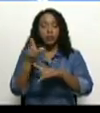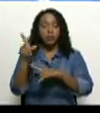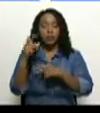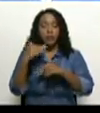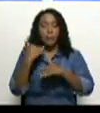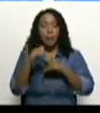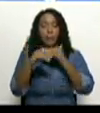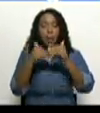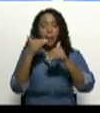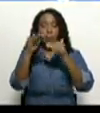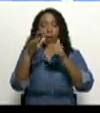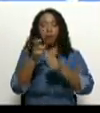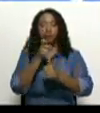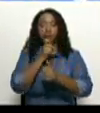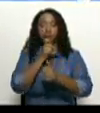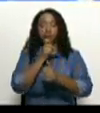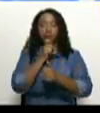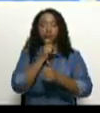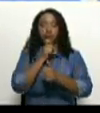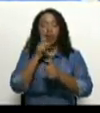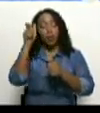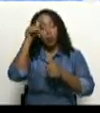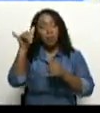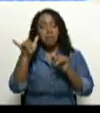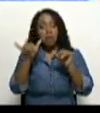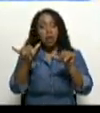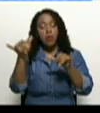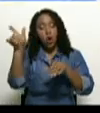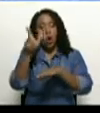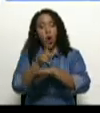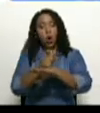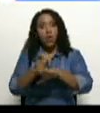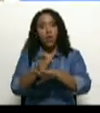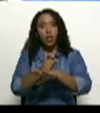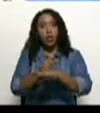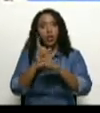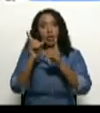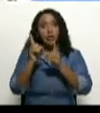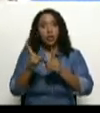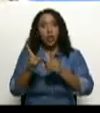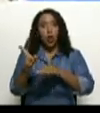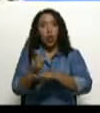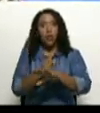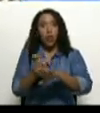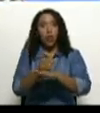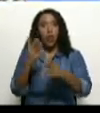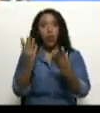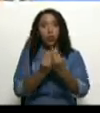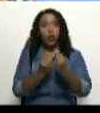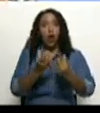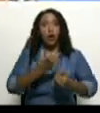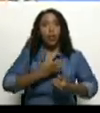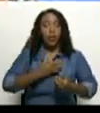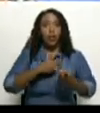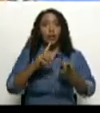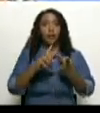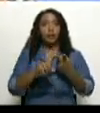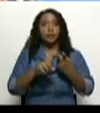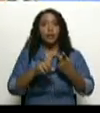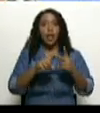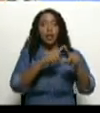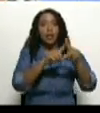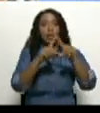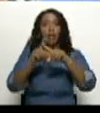gran complejidad, y el pueblo con autogobierno y con cogobierno, con su alcaldía, con sus